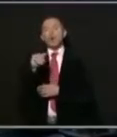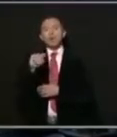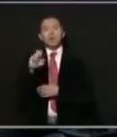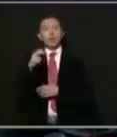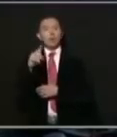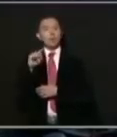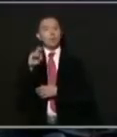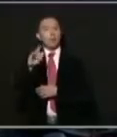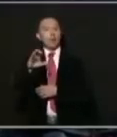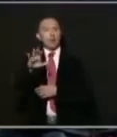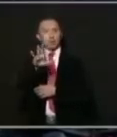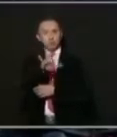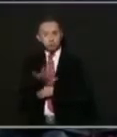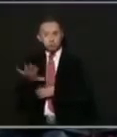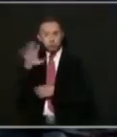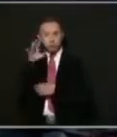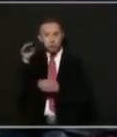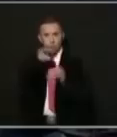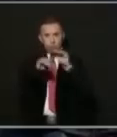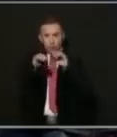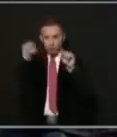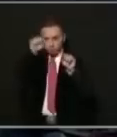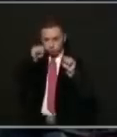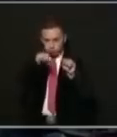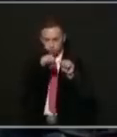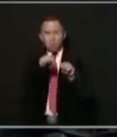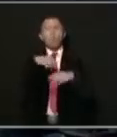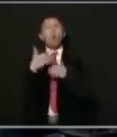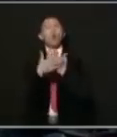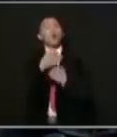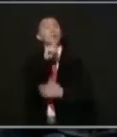Vamos a construir igual